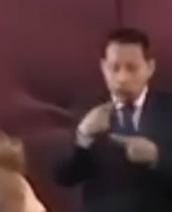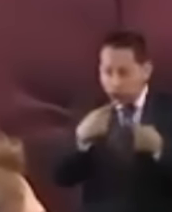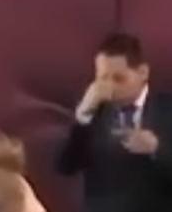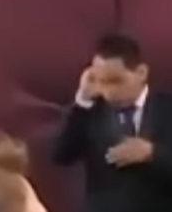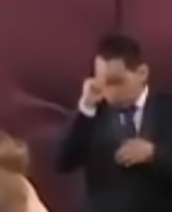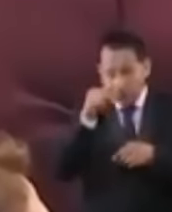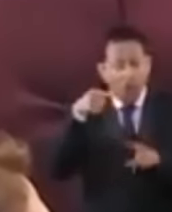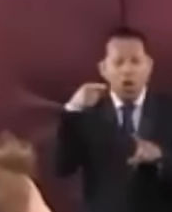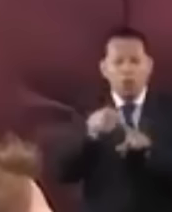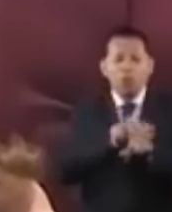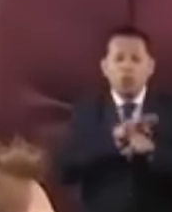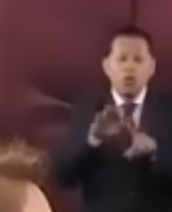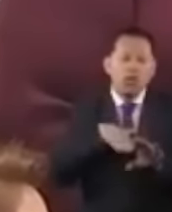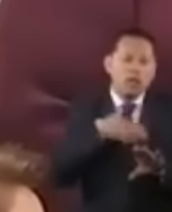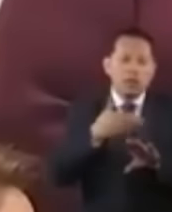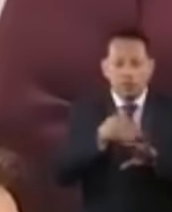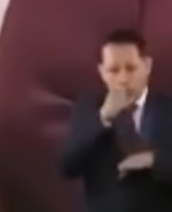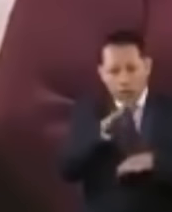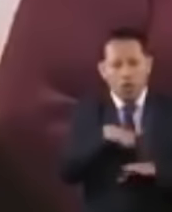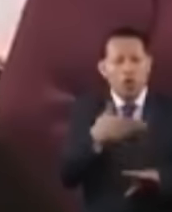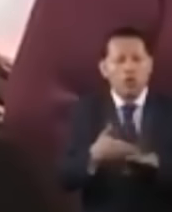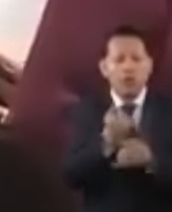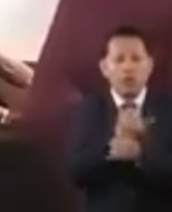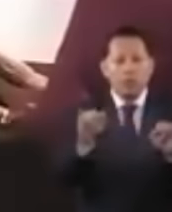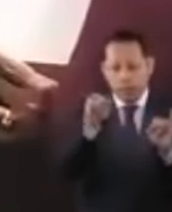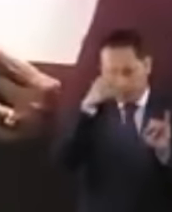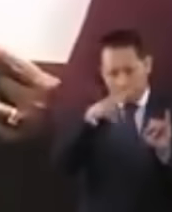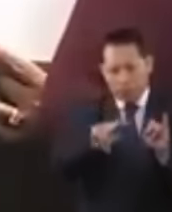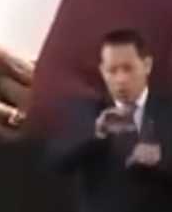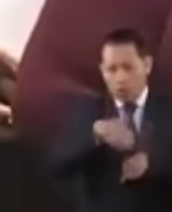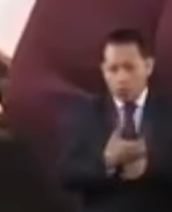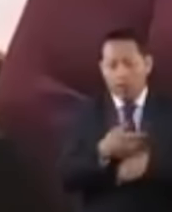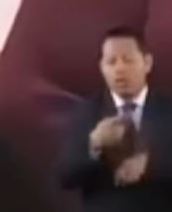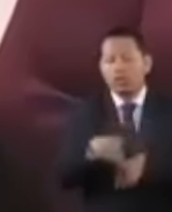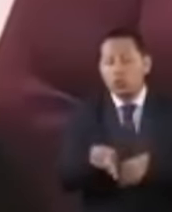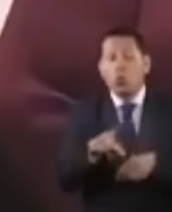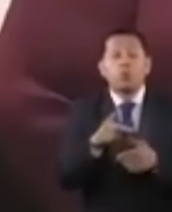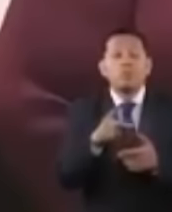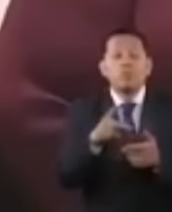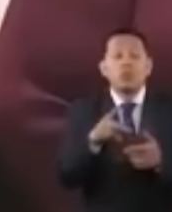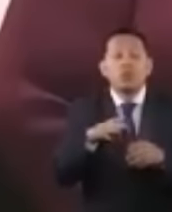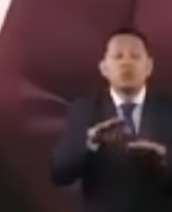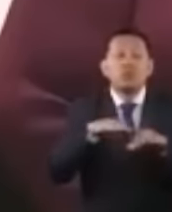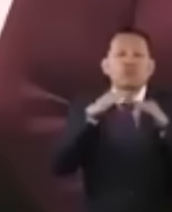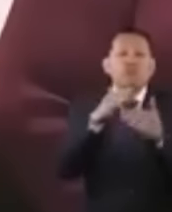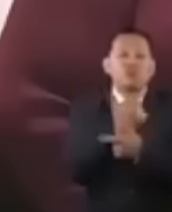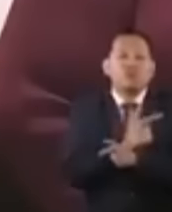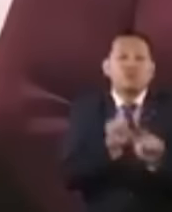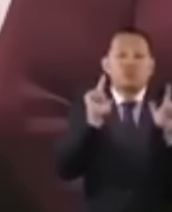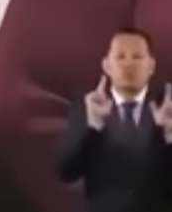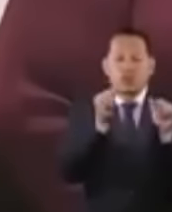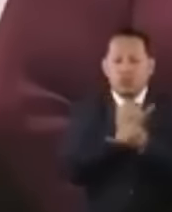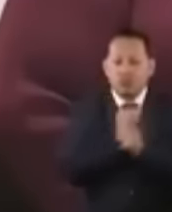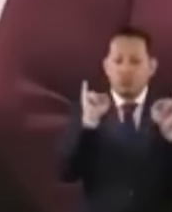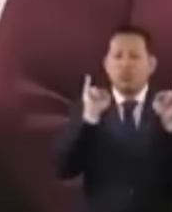finalidad atentar contra la independencia de la República, su soberanía, su libertad o su integridad